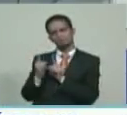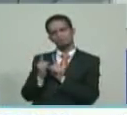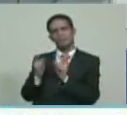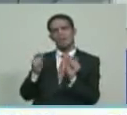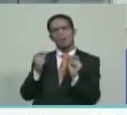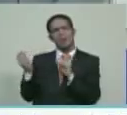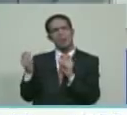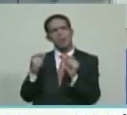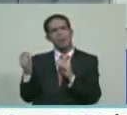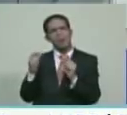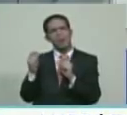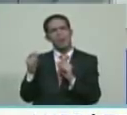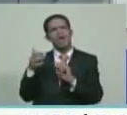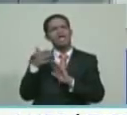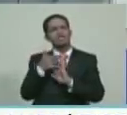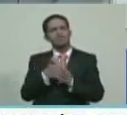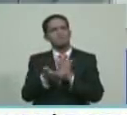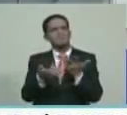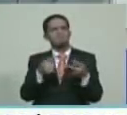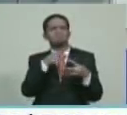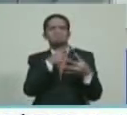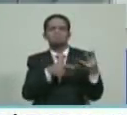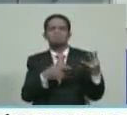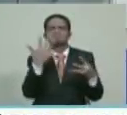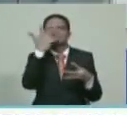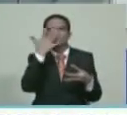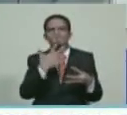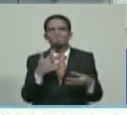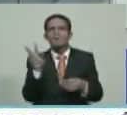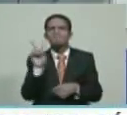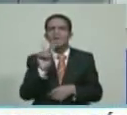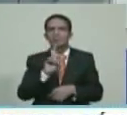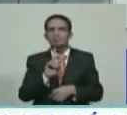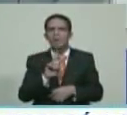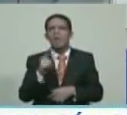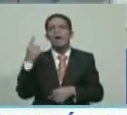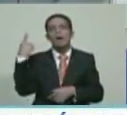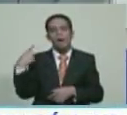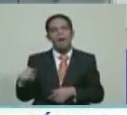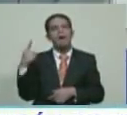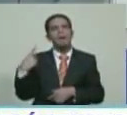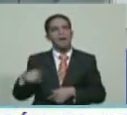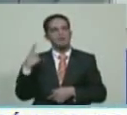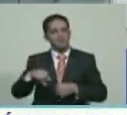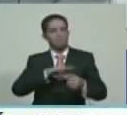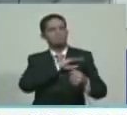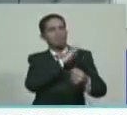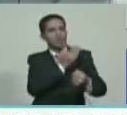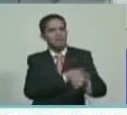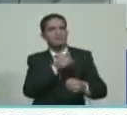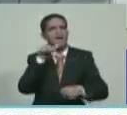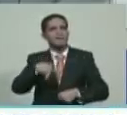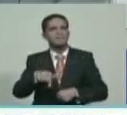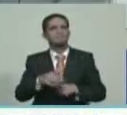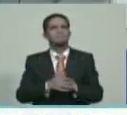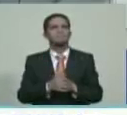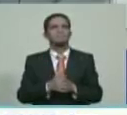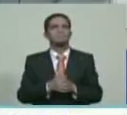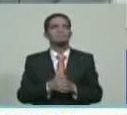de las potencialidades extraordinarias que tiene nuestro país que lo